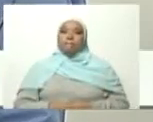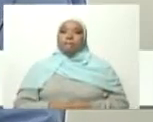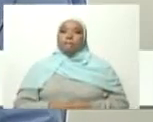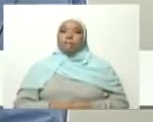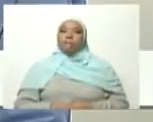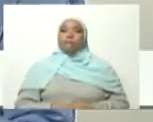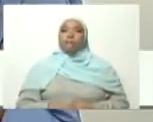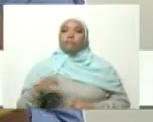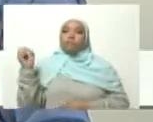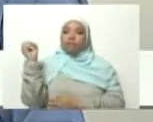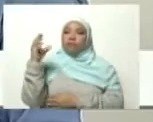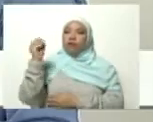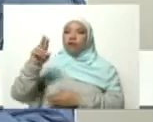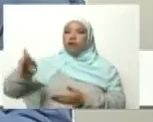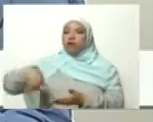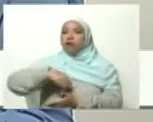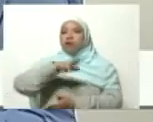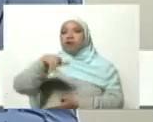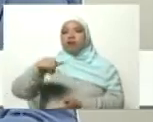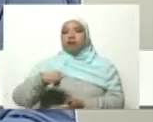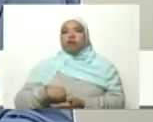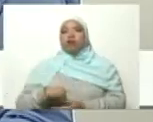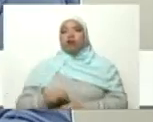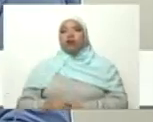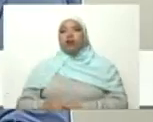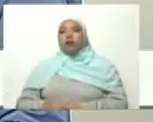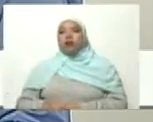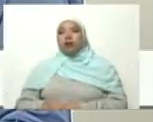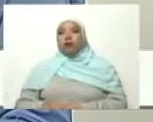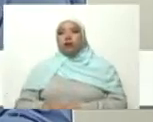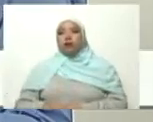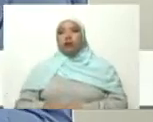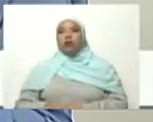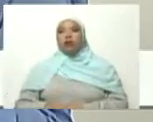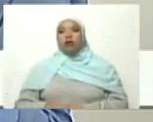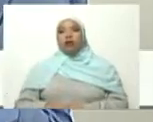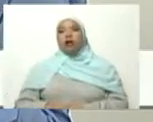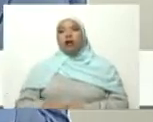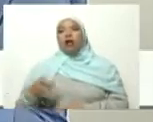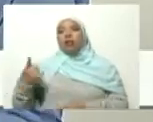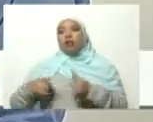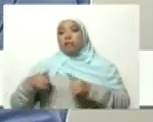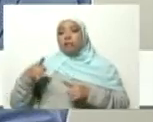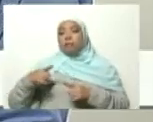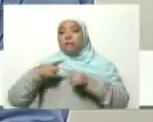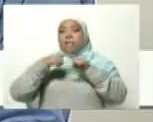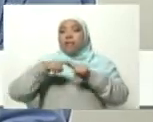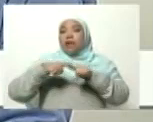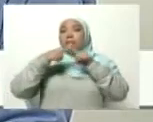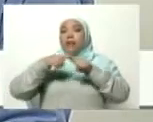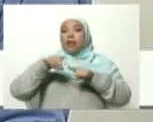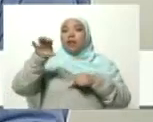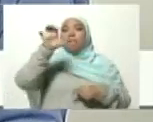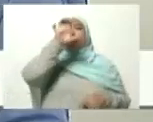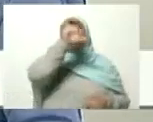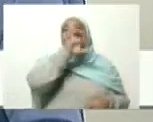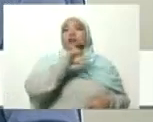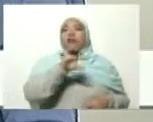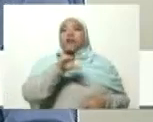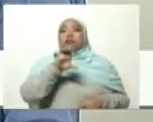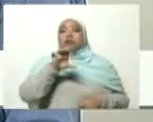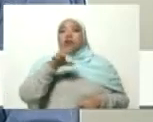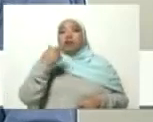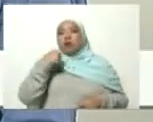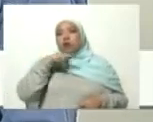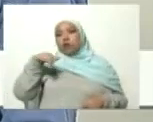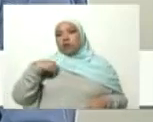Asamblea Nacional, Jorge Rodríguez, estuvo en el foro de París. ¿Qué garantías se puede solicitar